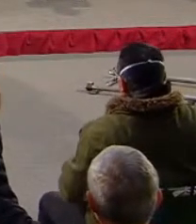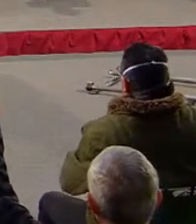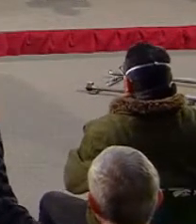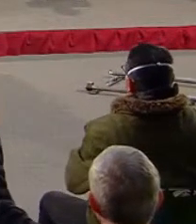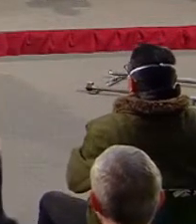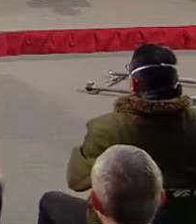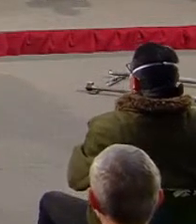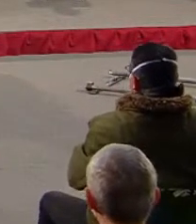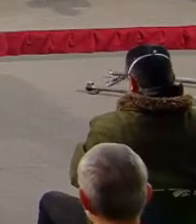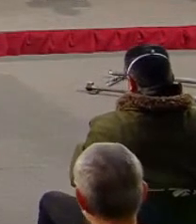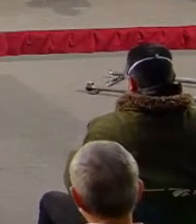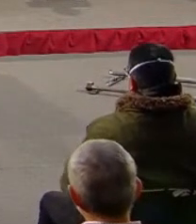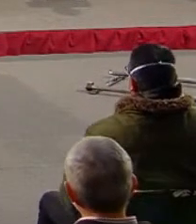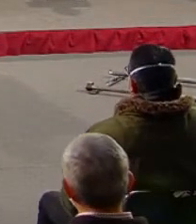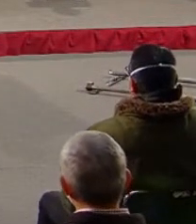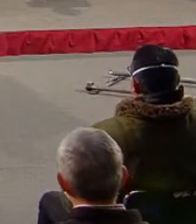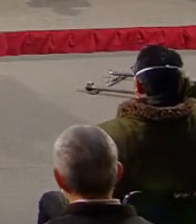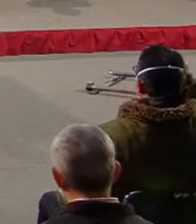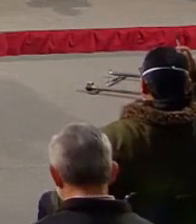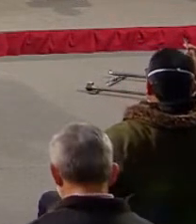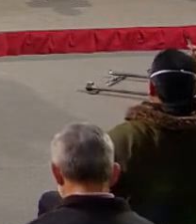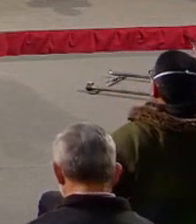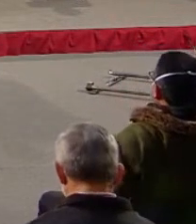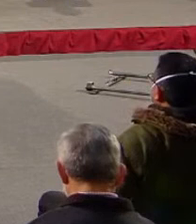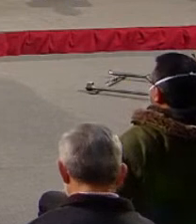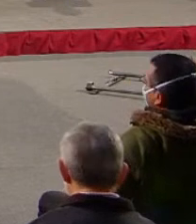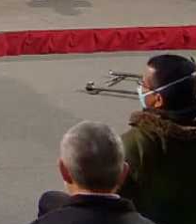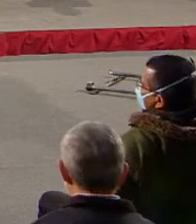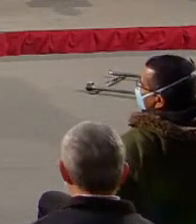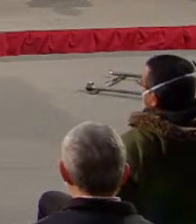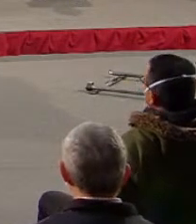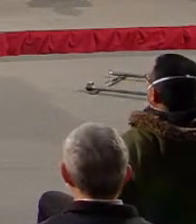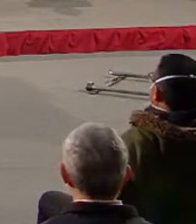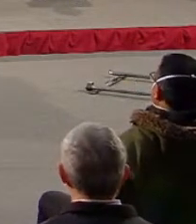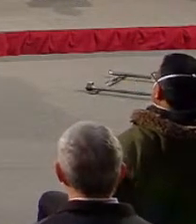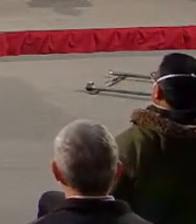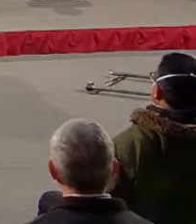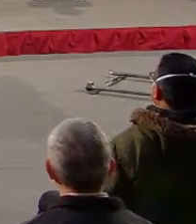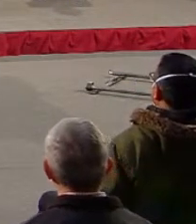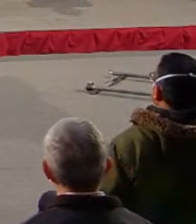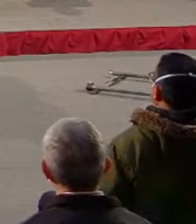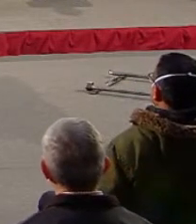pues qué creen ya lo imaginaba